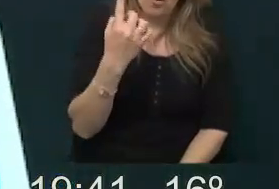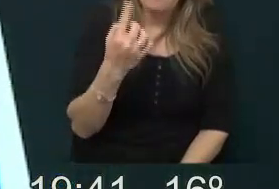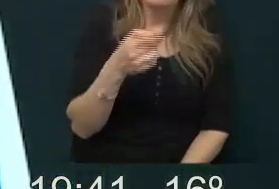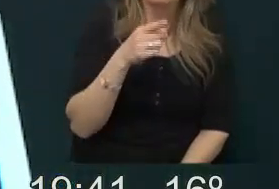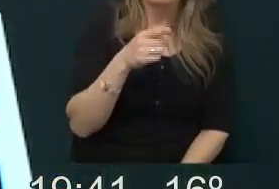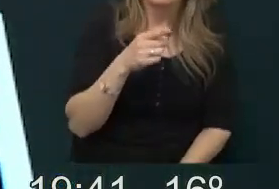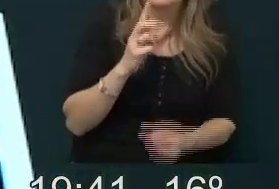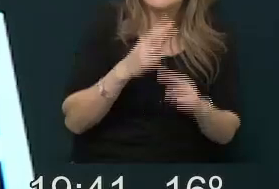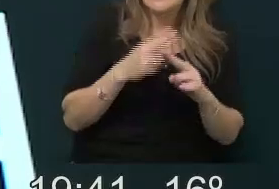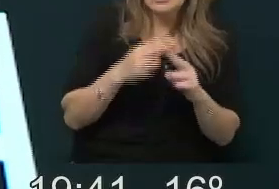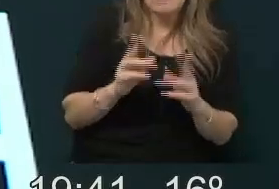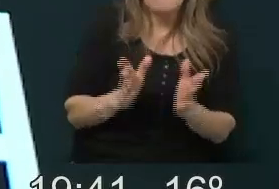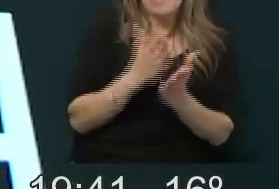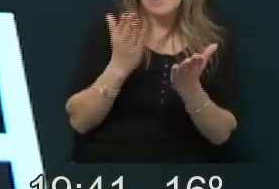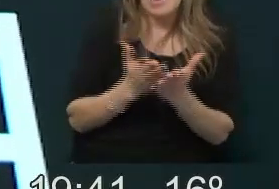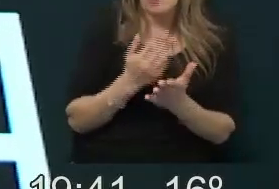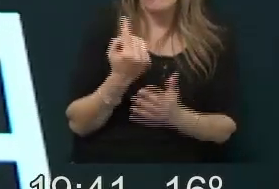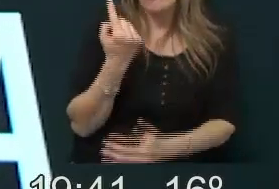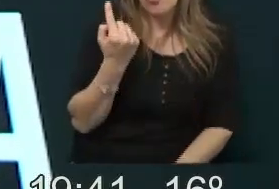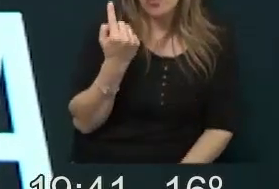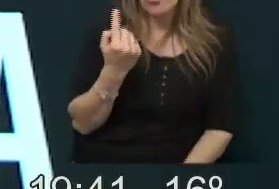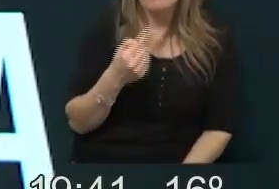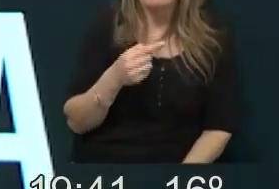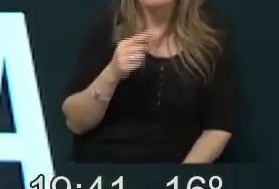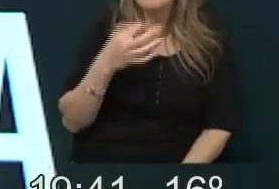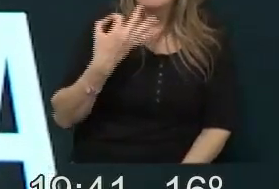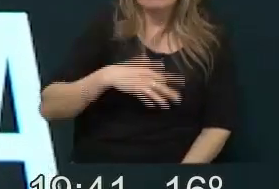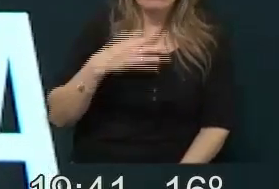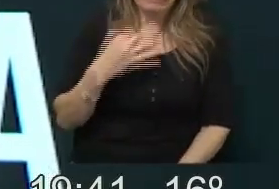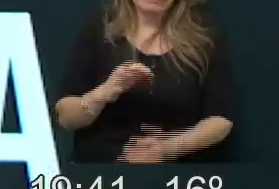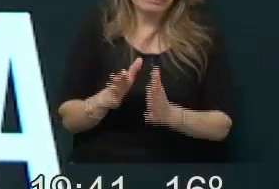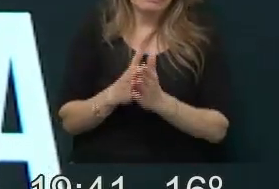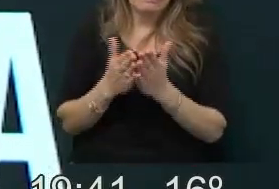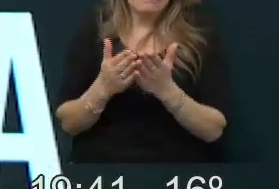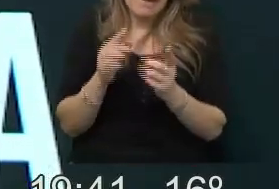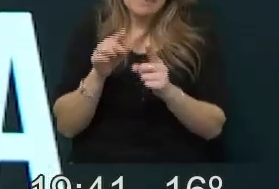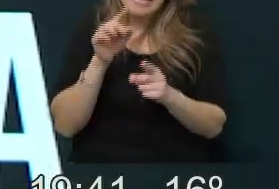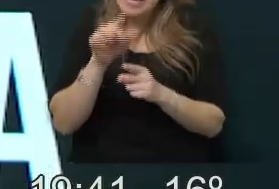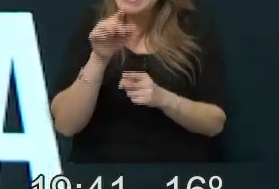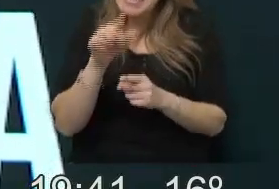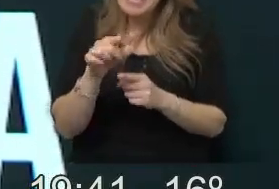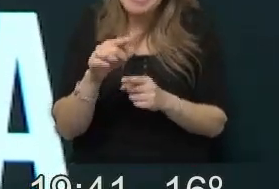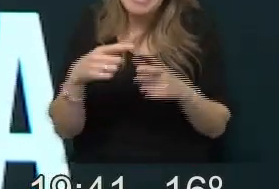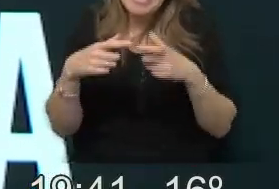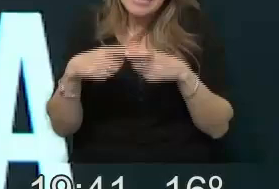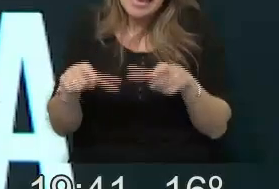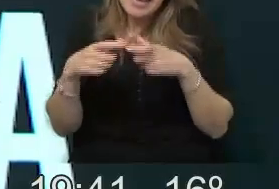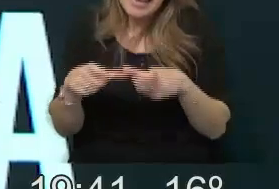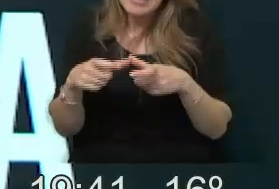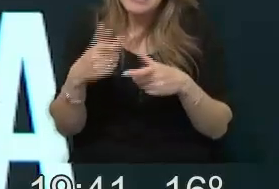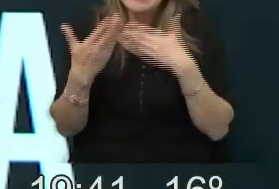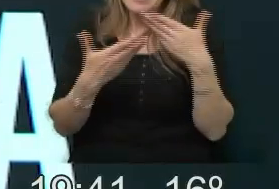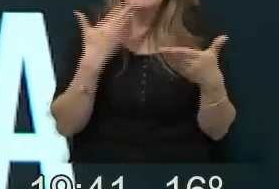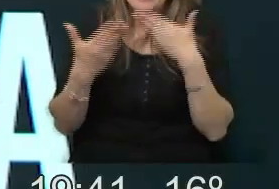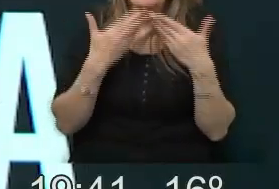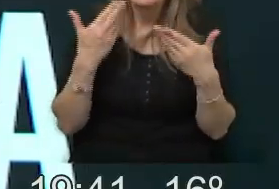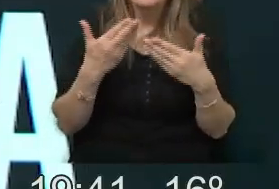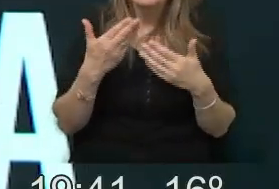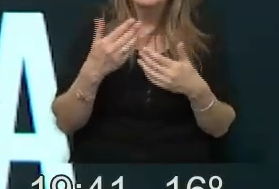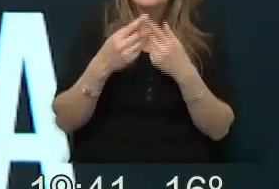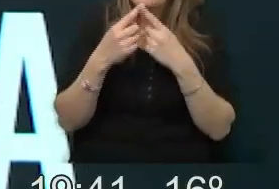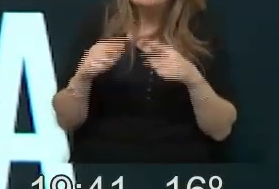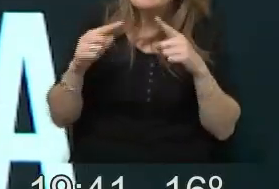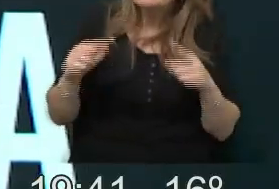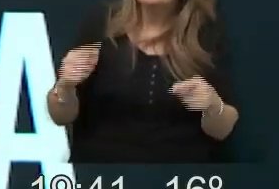1. Numerando. Es un gran álbum para mí. A mí me encantó esta versión de Vicky, tan distinta a su historial